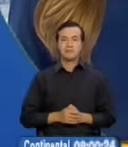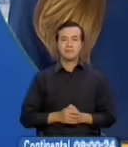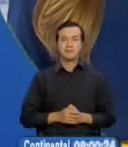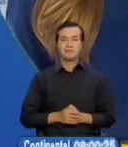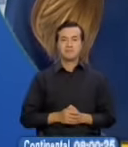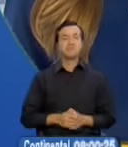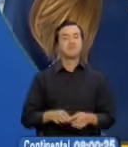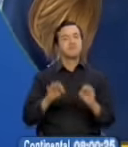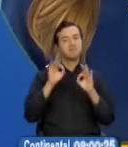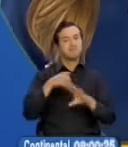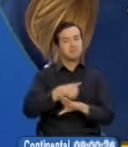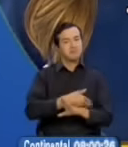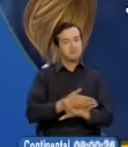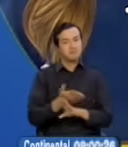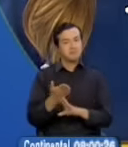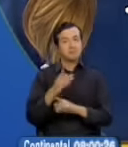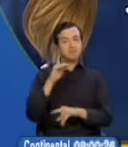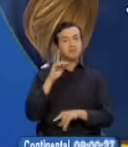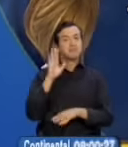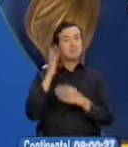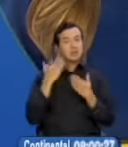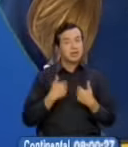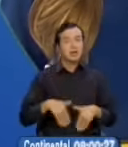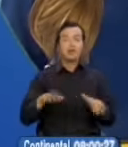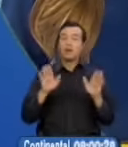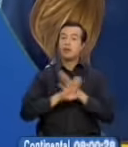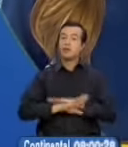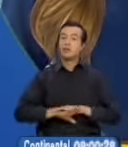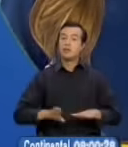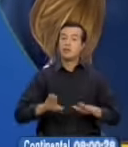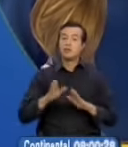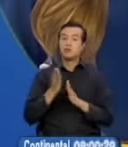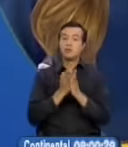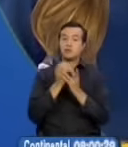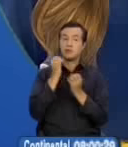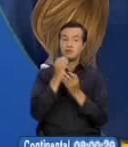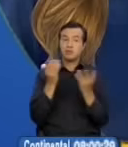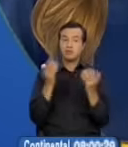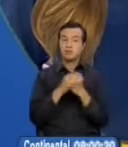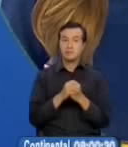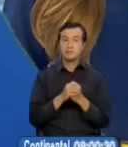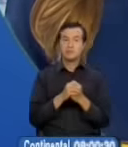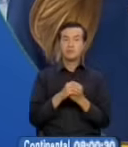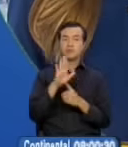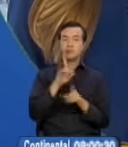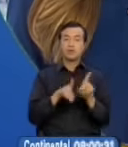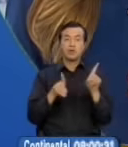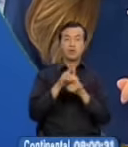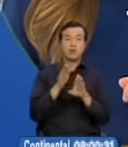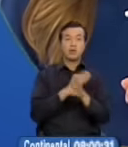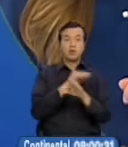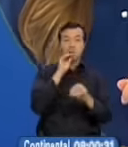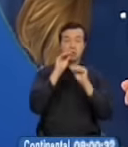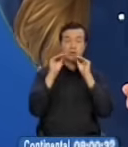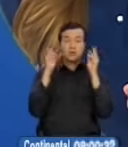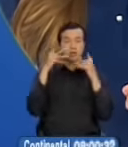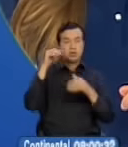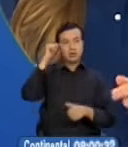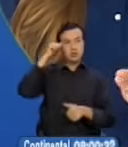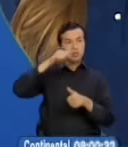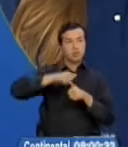Una excelente jornada, compañero Vanessa. Así también vamos finalizando este servicio informativo. Así es, Abraham. Solo un dato adicional para ustedes. Ya